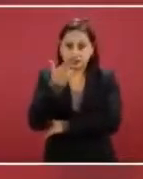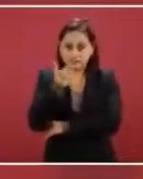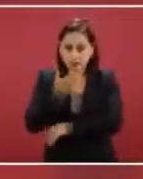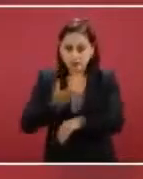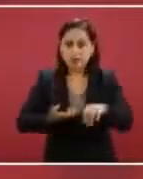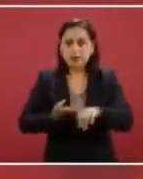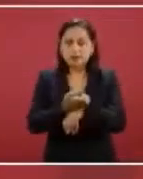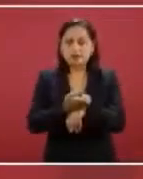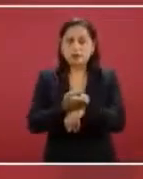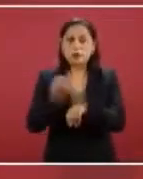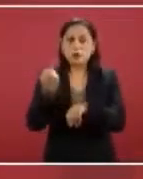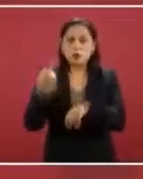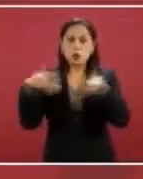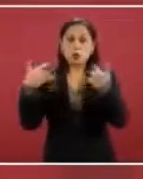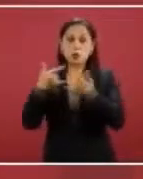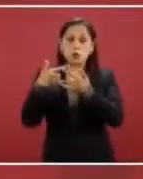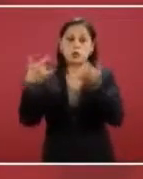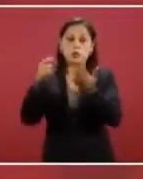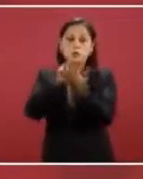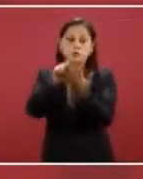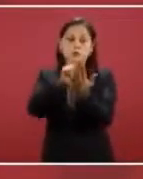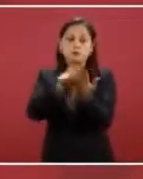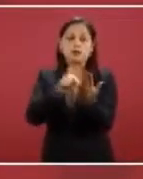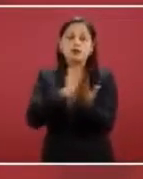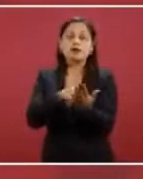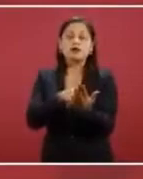o una historia novelada